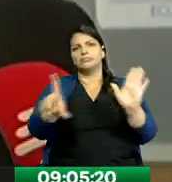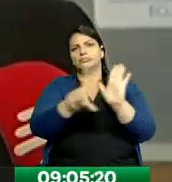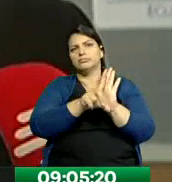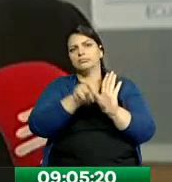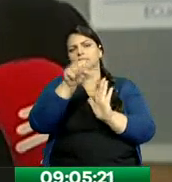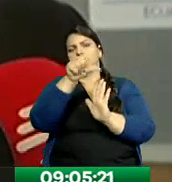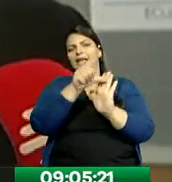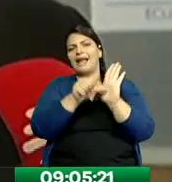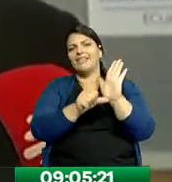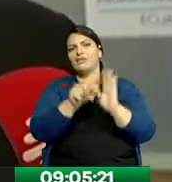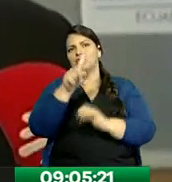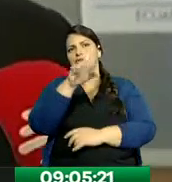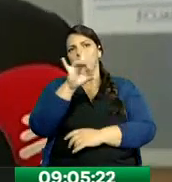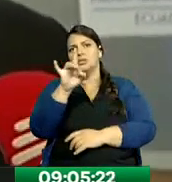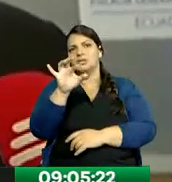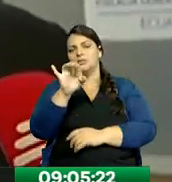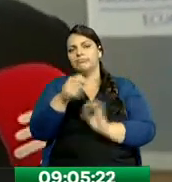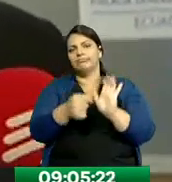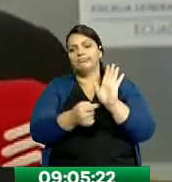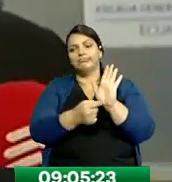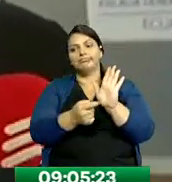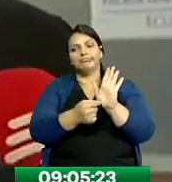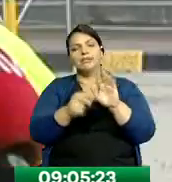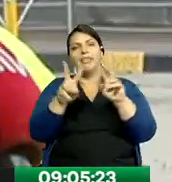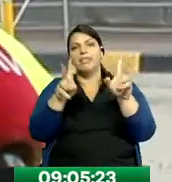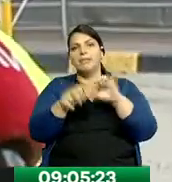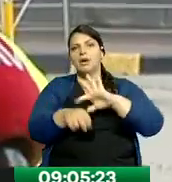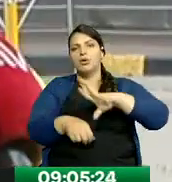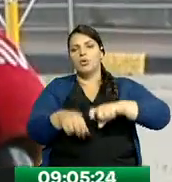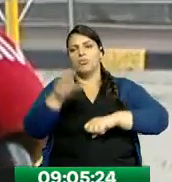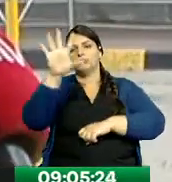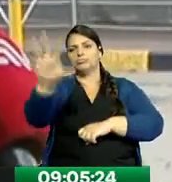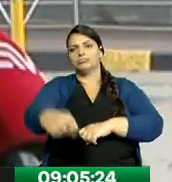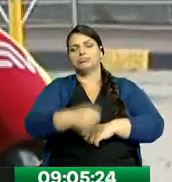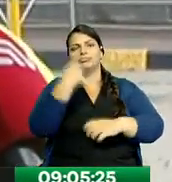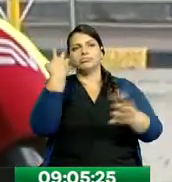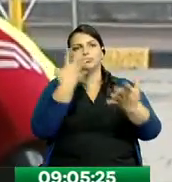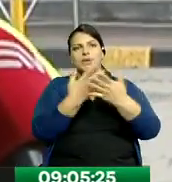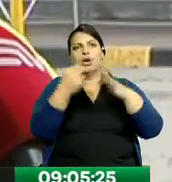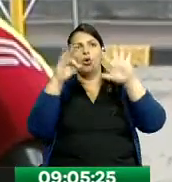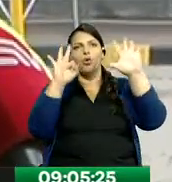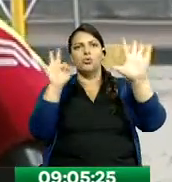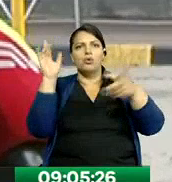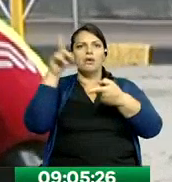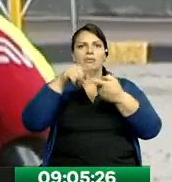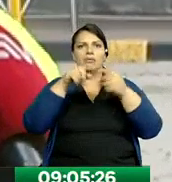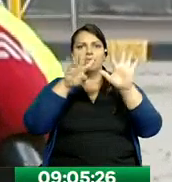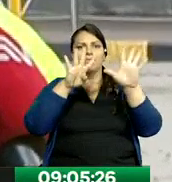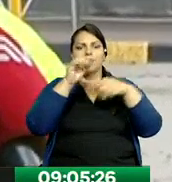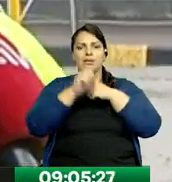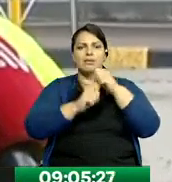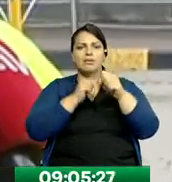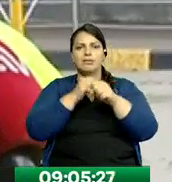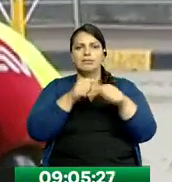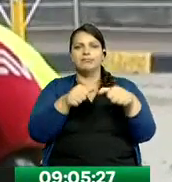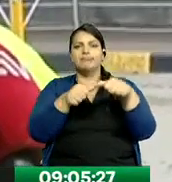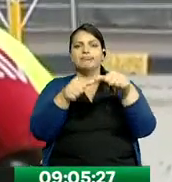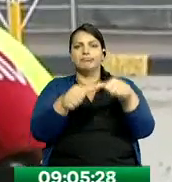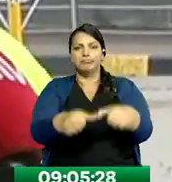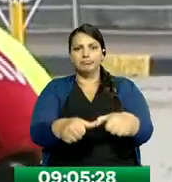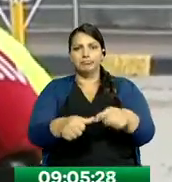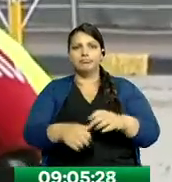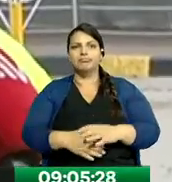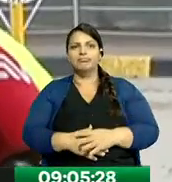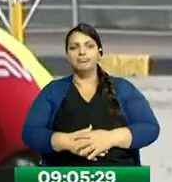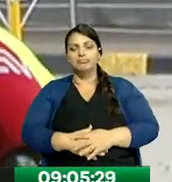Orgánico Integral Penal, cuya pena oscila a 9 años de prisión. Manifiesta que ya habían intentado robarle hace unos 15